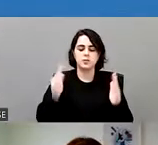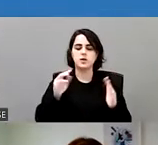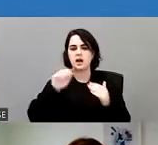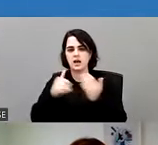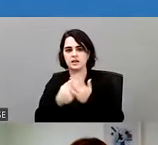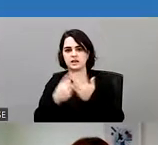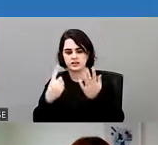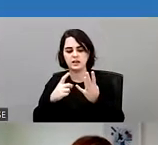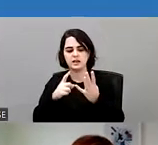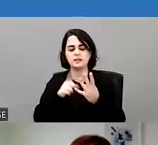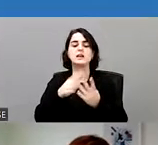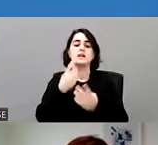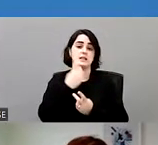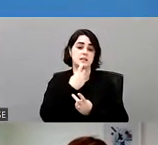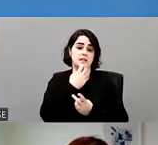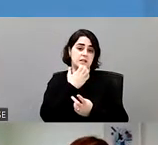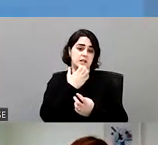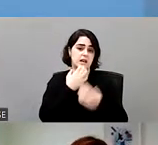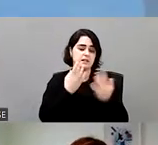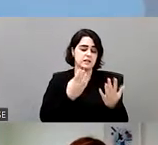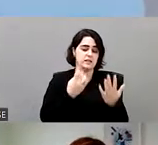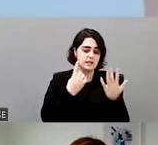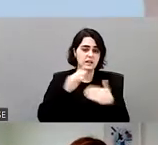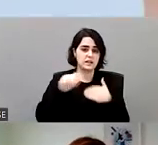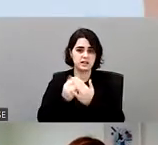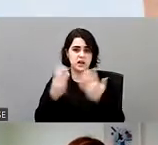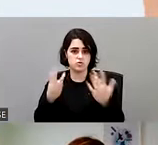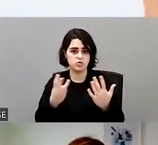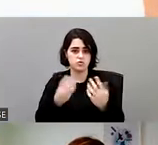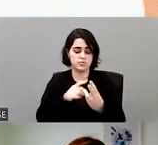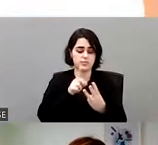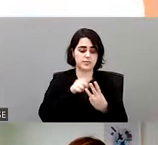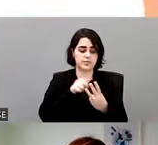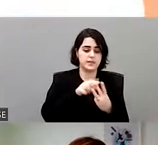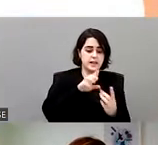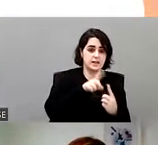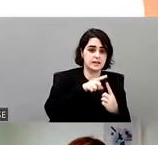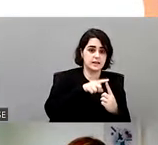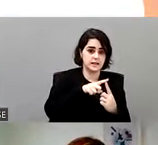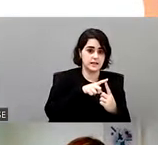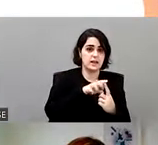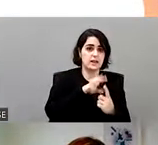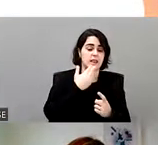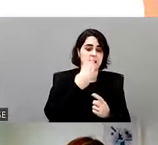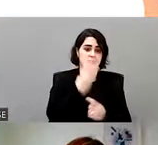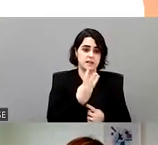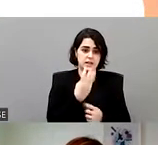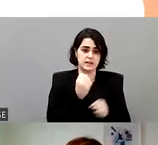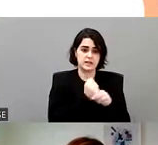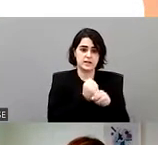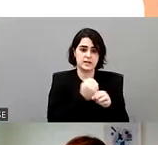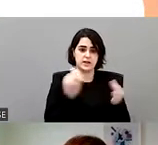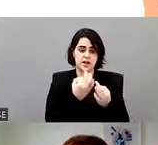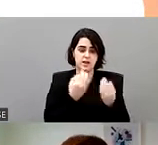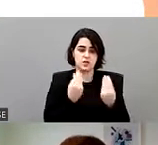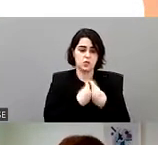a día de hoy que tiene 8. Hasta los 3 años, Anne estuvo trabajando con Miriam,